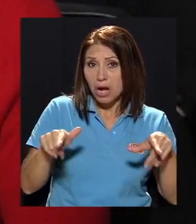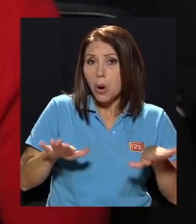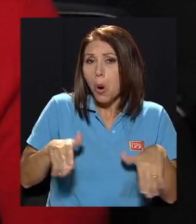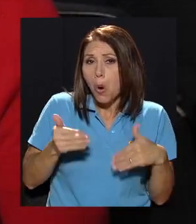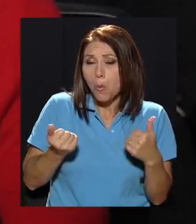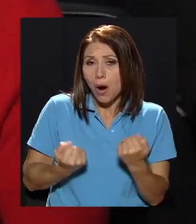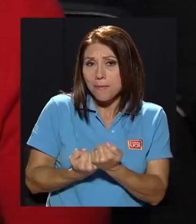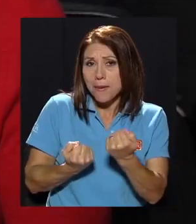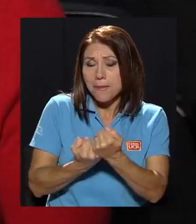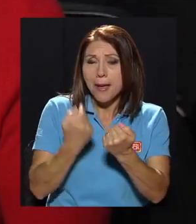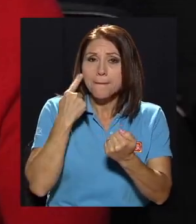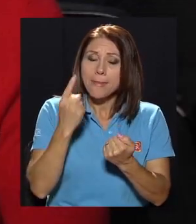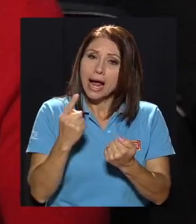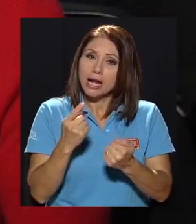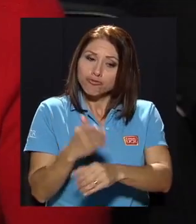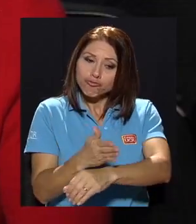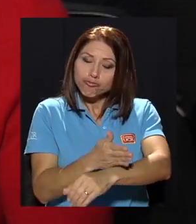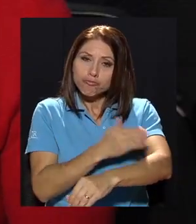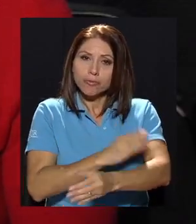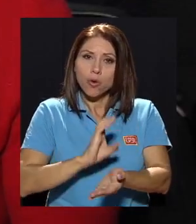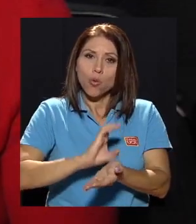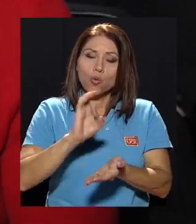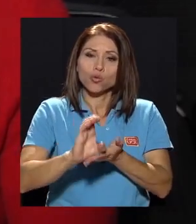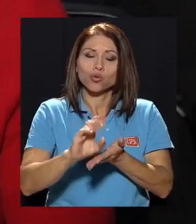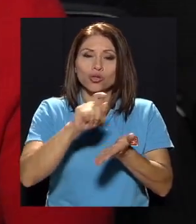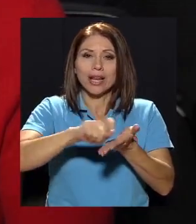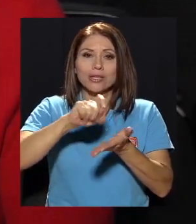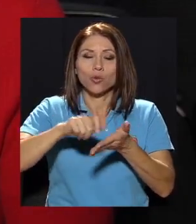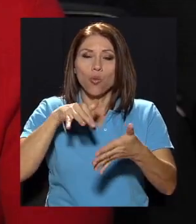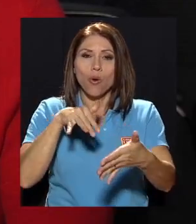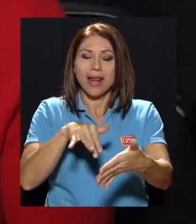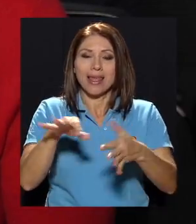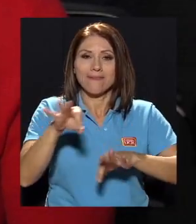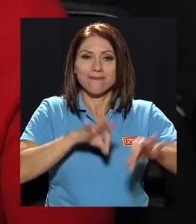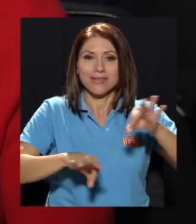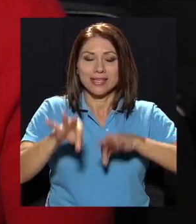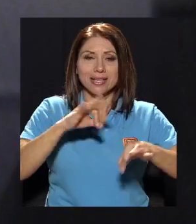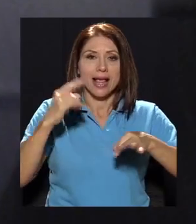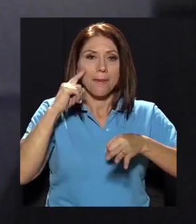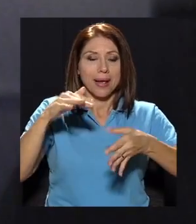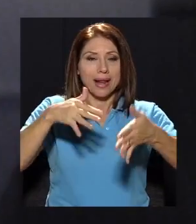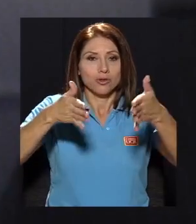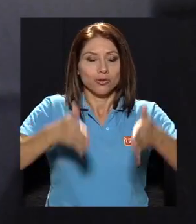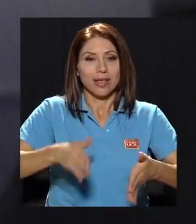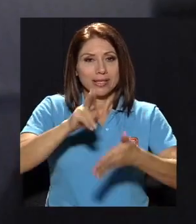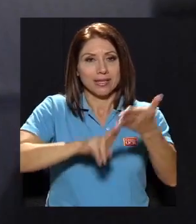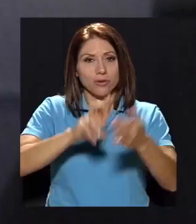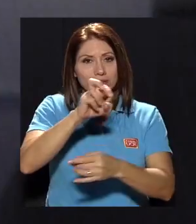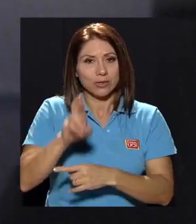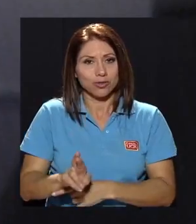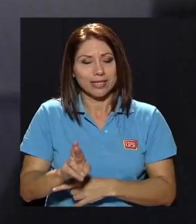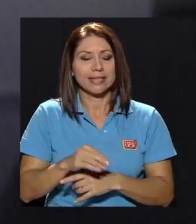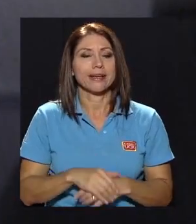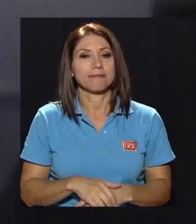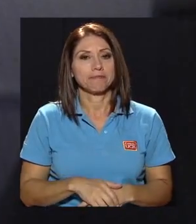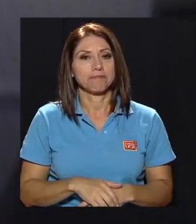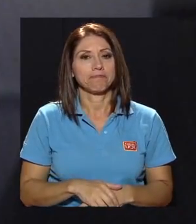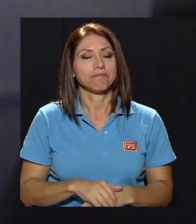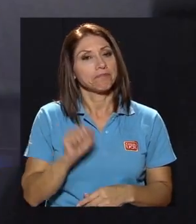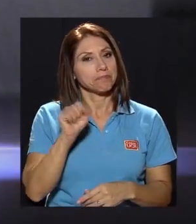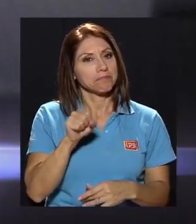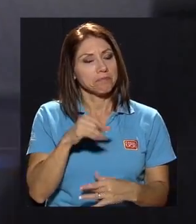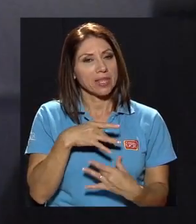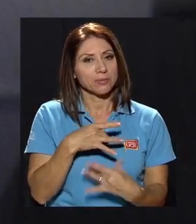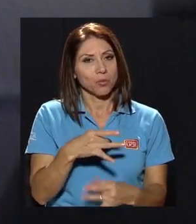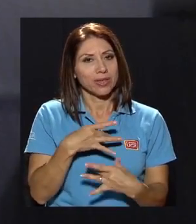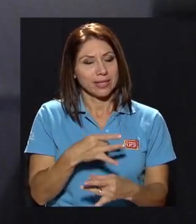los cursos de la Escuela de Física de los estudiantes de la Universidad de Costa Rica? Claro, es muy